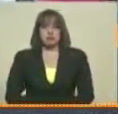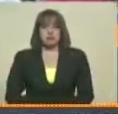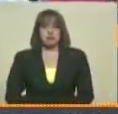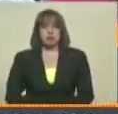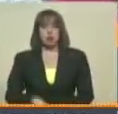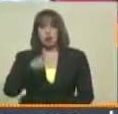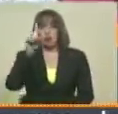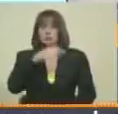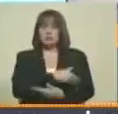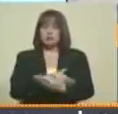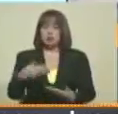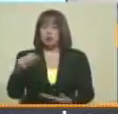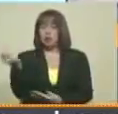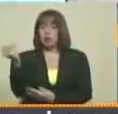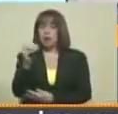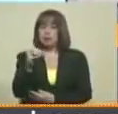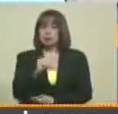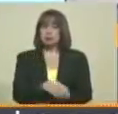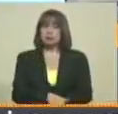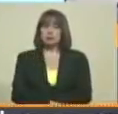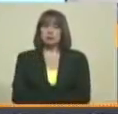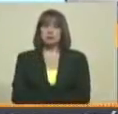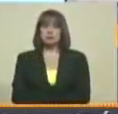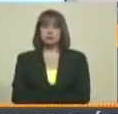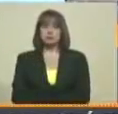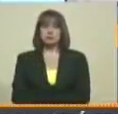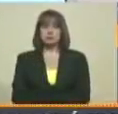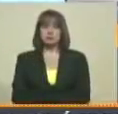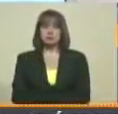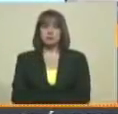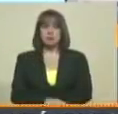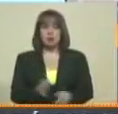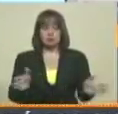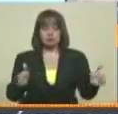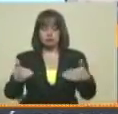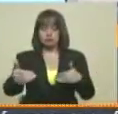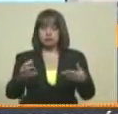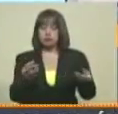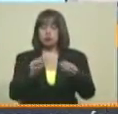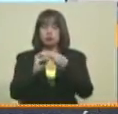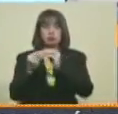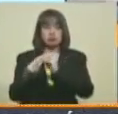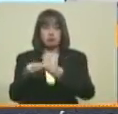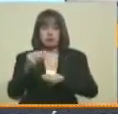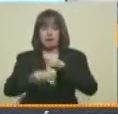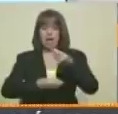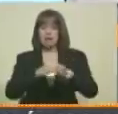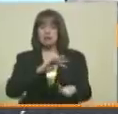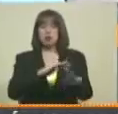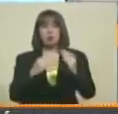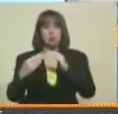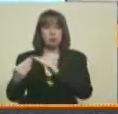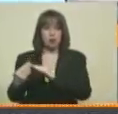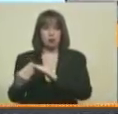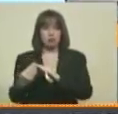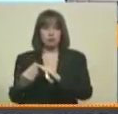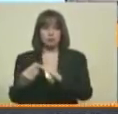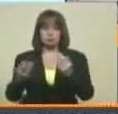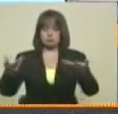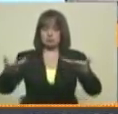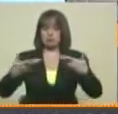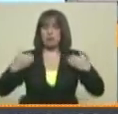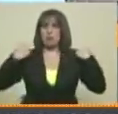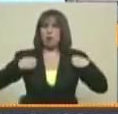1 millón o más de kits escolares hechos por los comuneros, los que hicieron para este año una